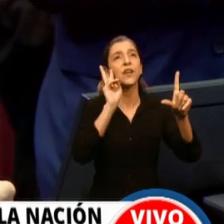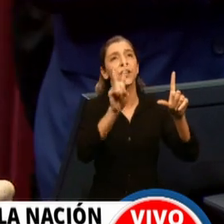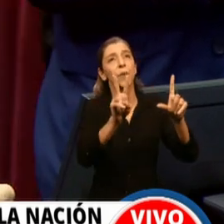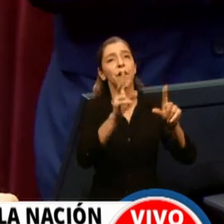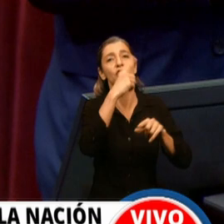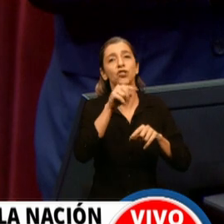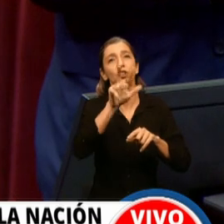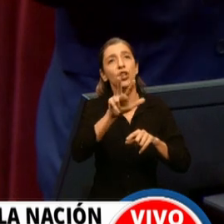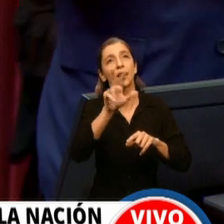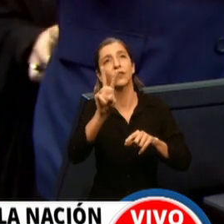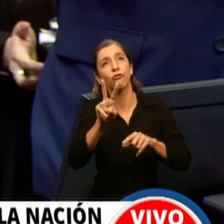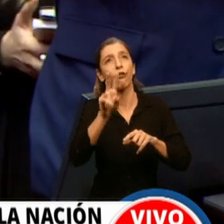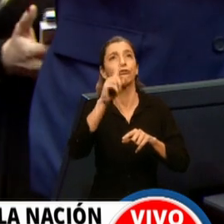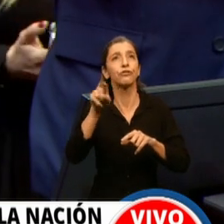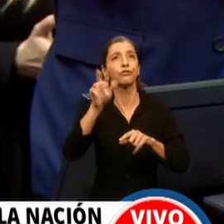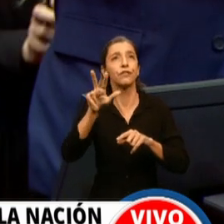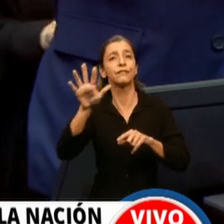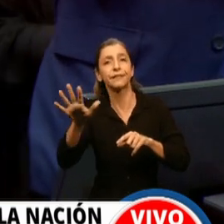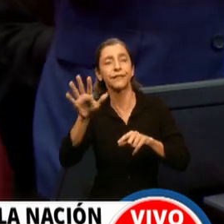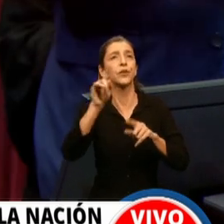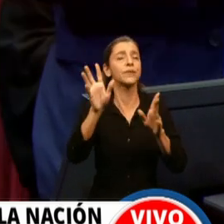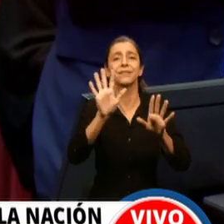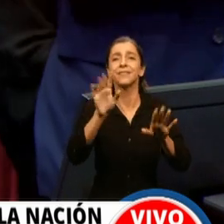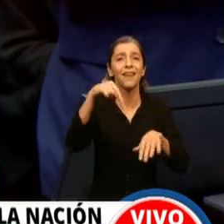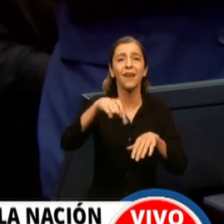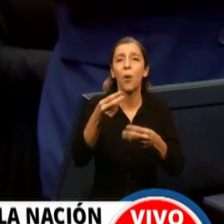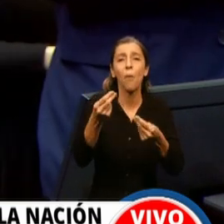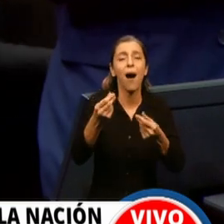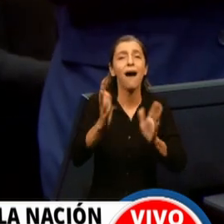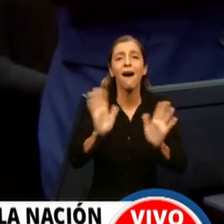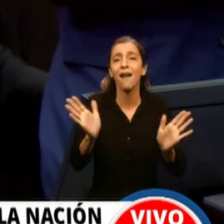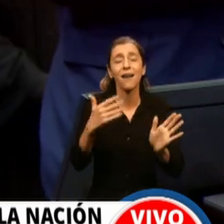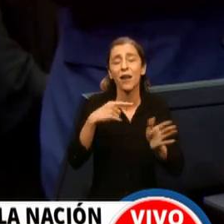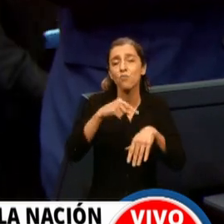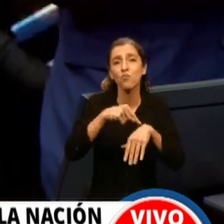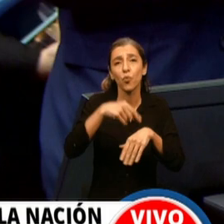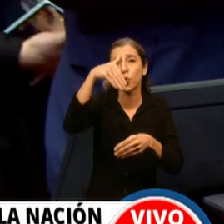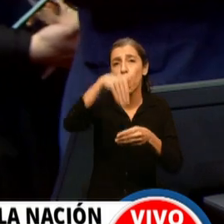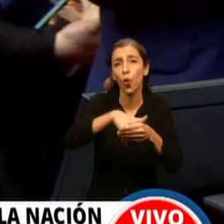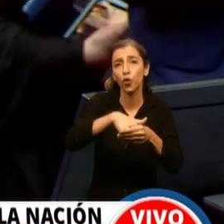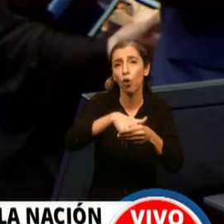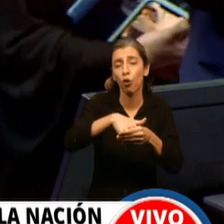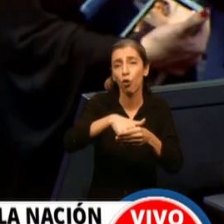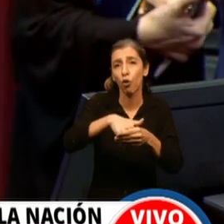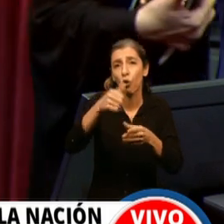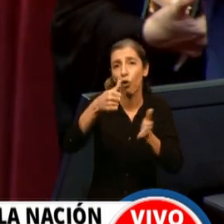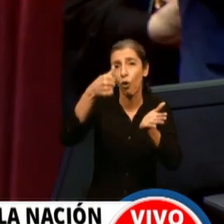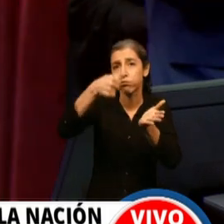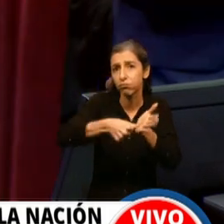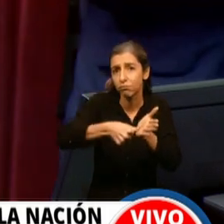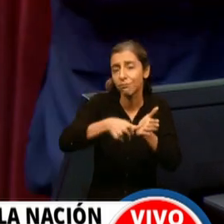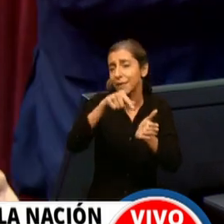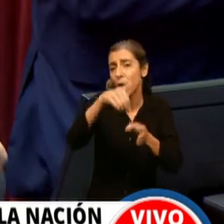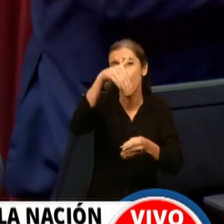135 acá lo que vale es el dedito opuesto de cada diputado al momento de votar entonces si les